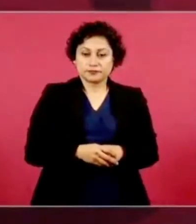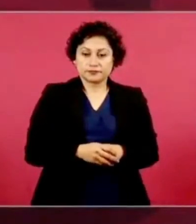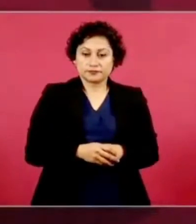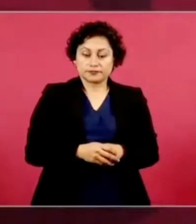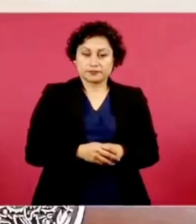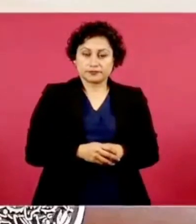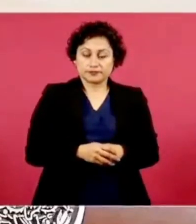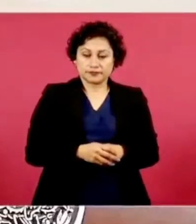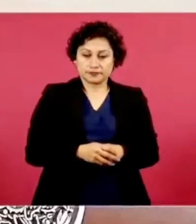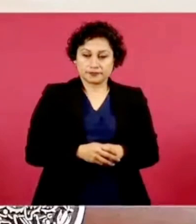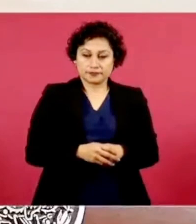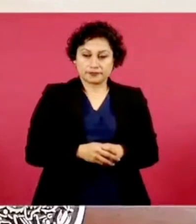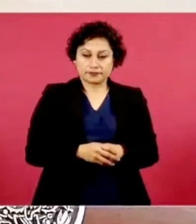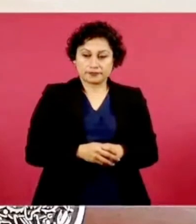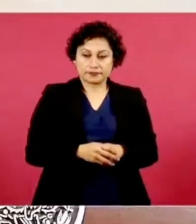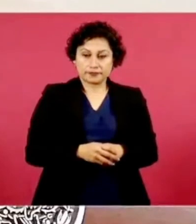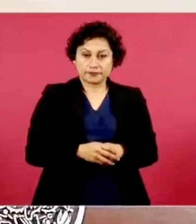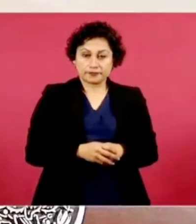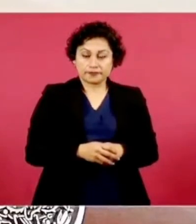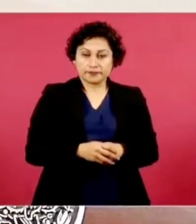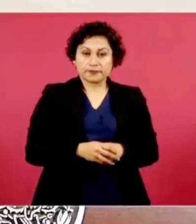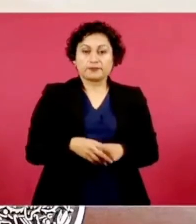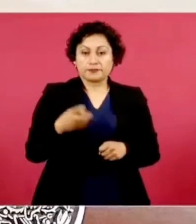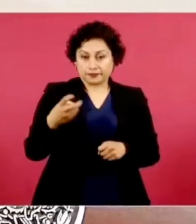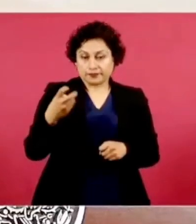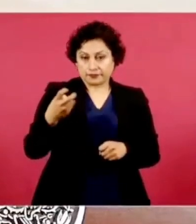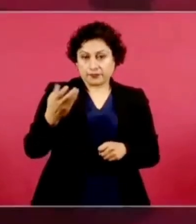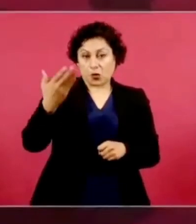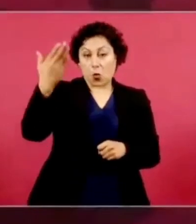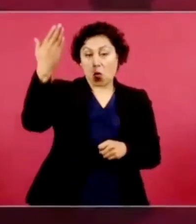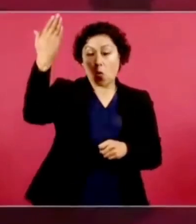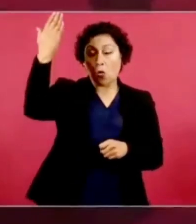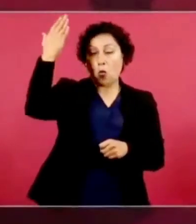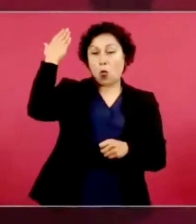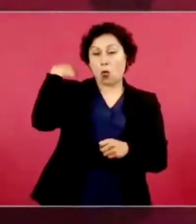en el marco de la política neoliberal,